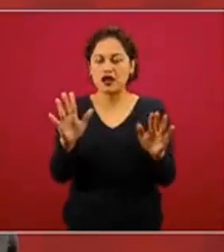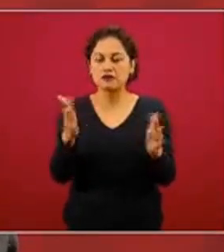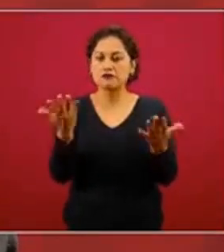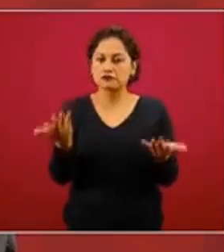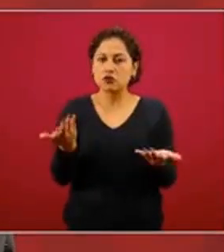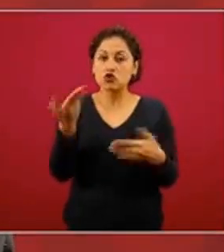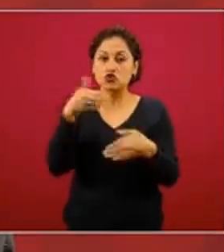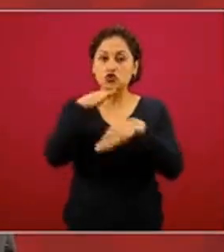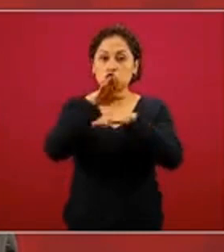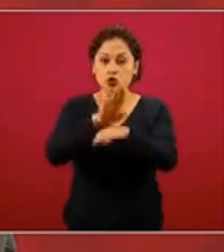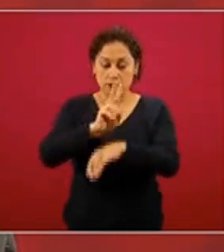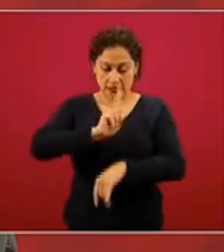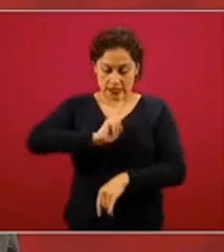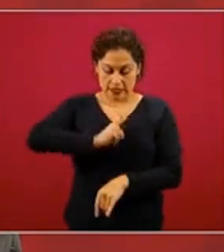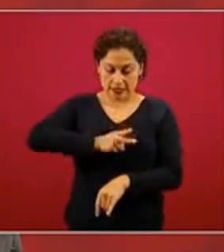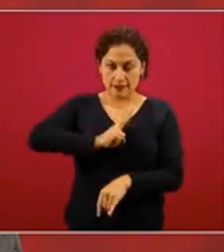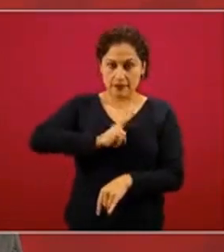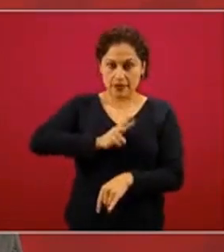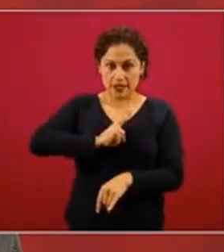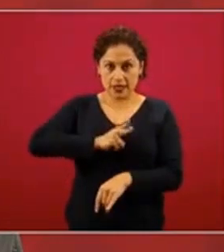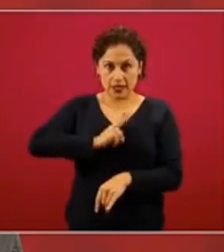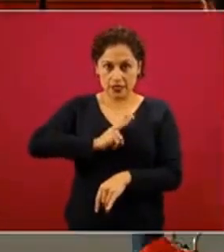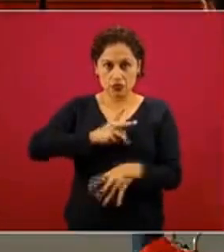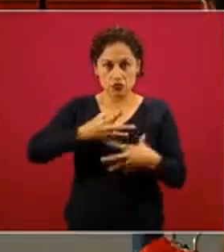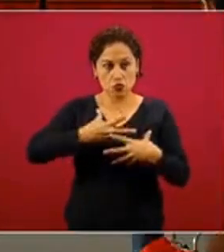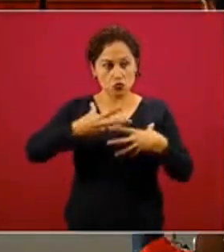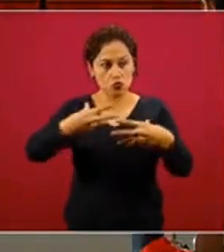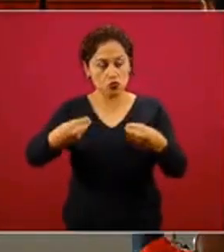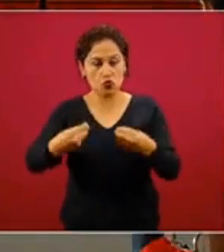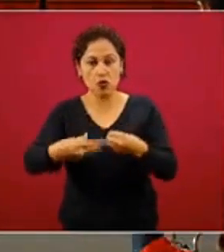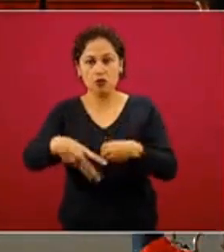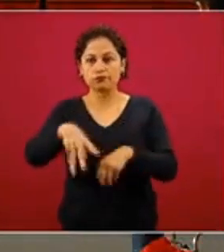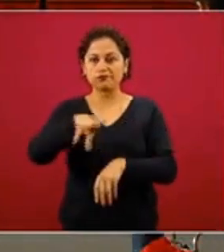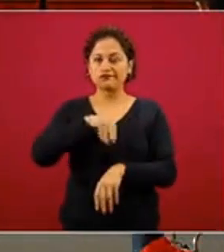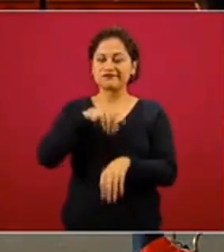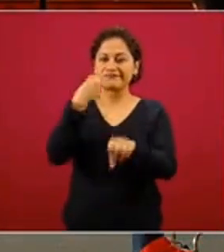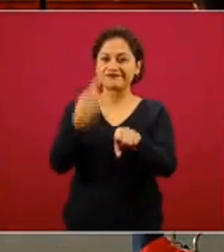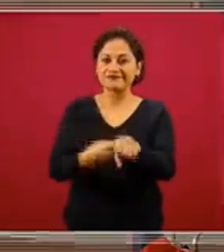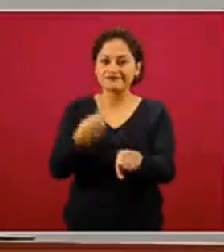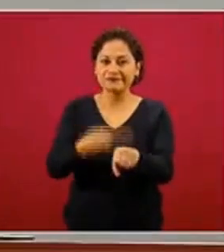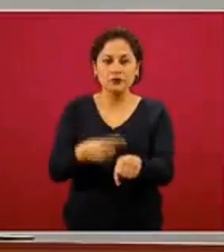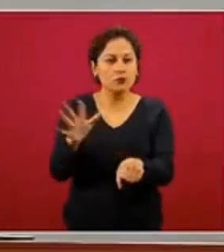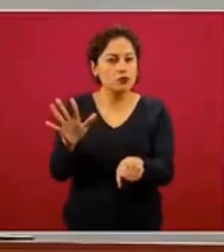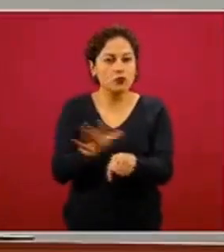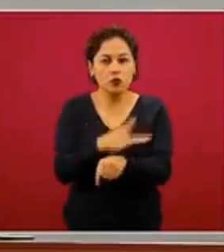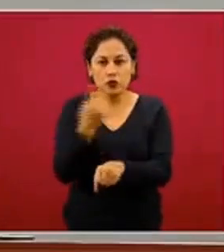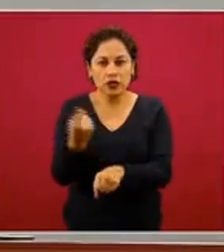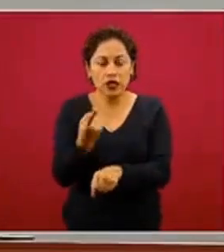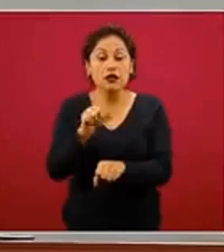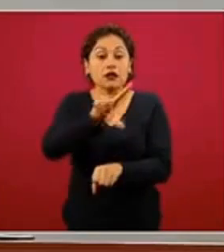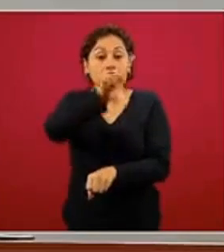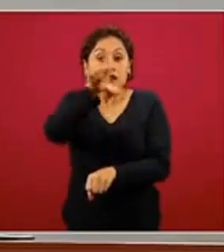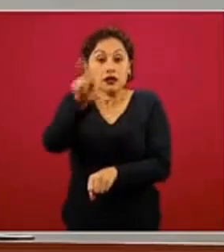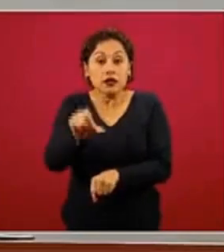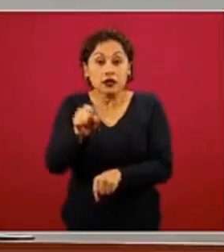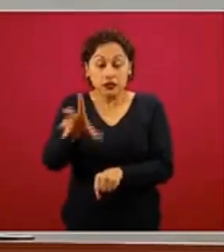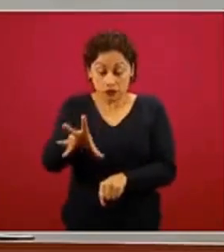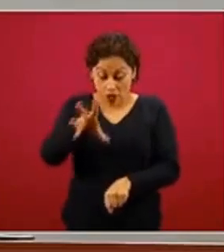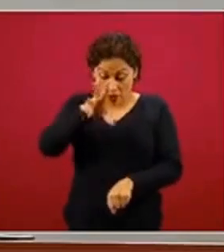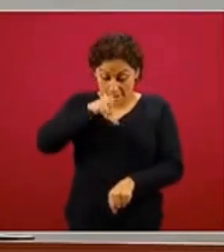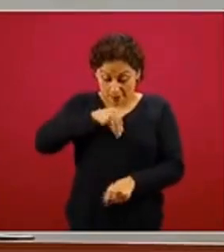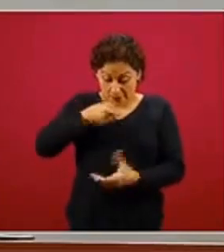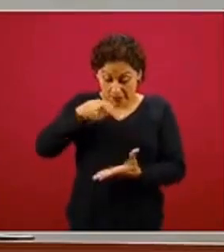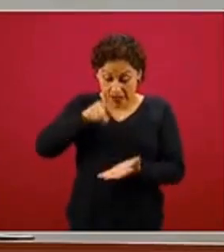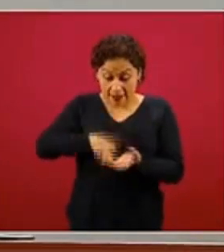virus causa la enfermedad que causa y en qué consisten las alteraciones que ocurren a nivel de los pulmones, a